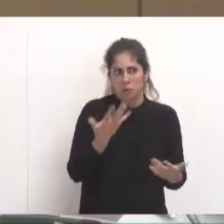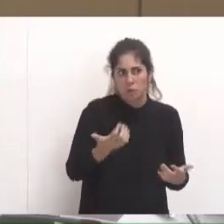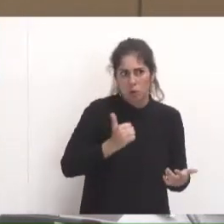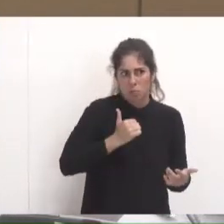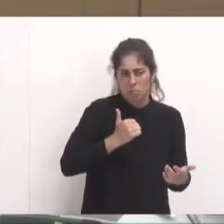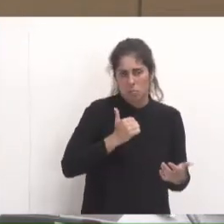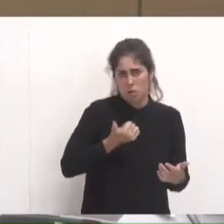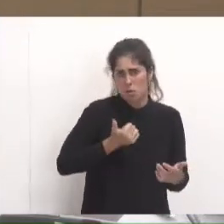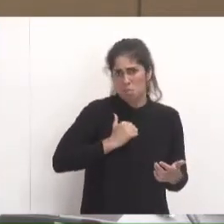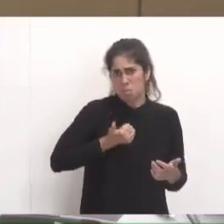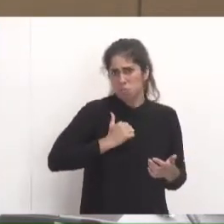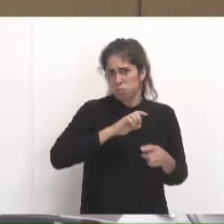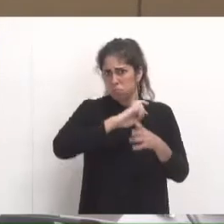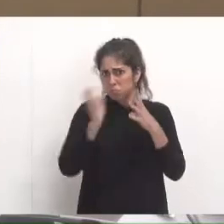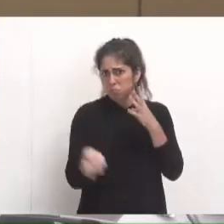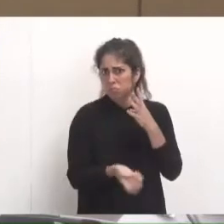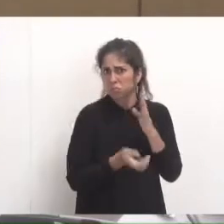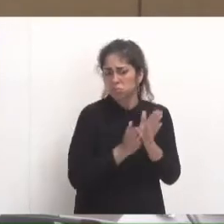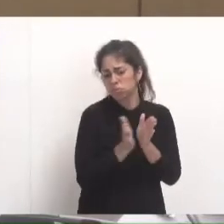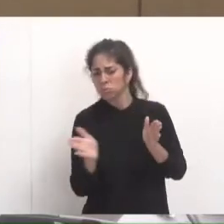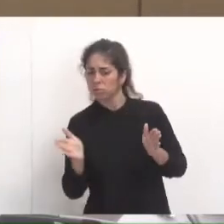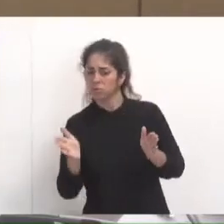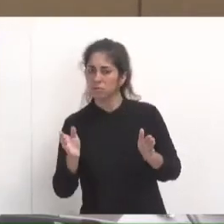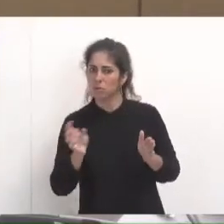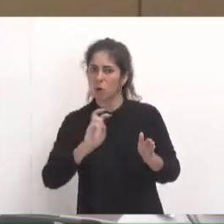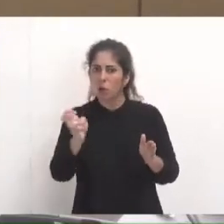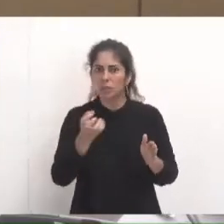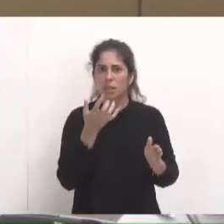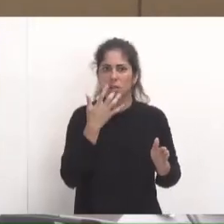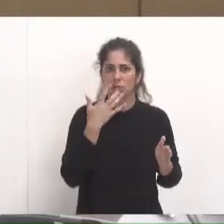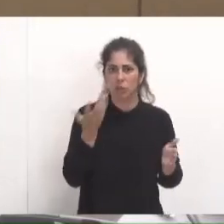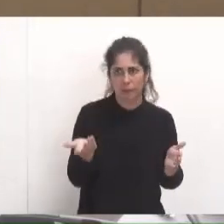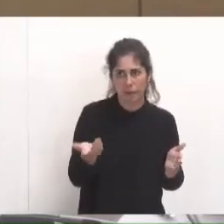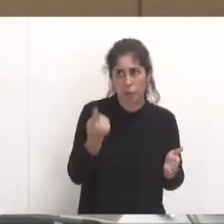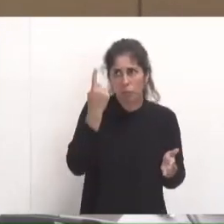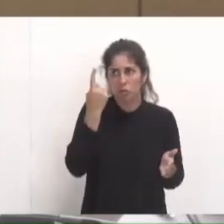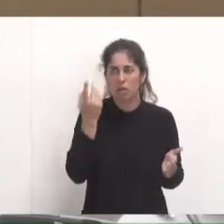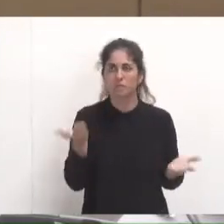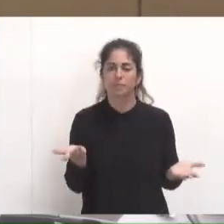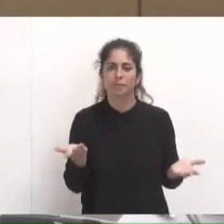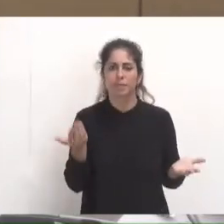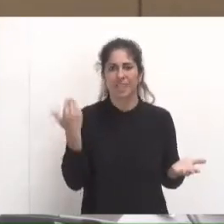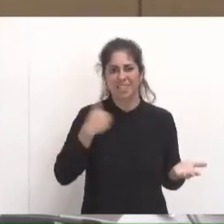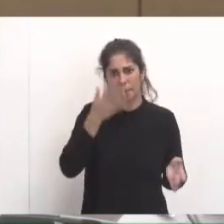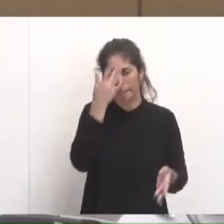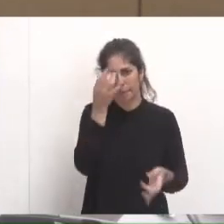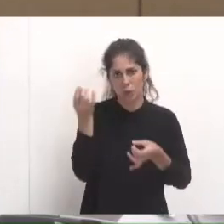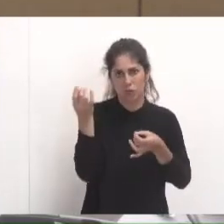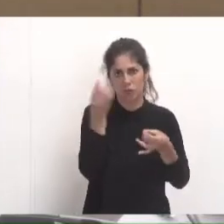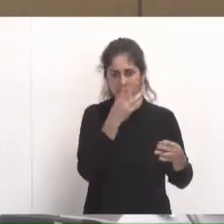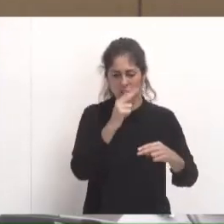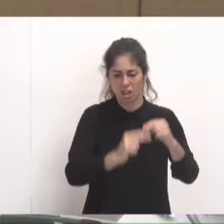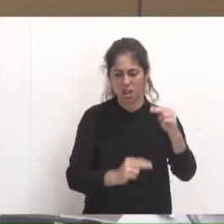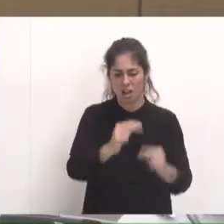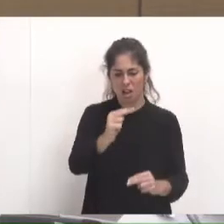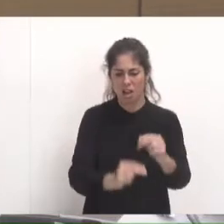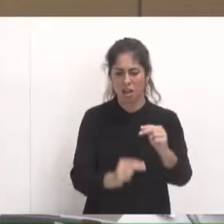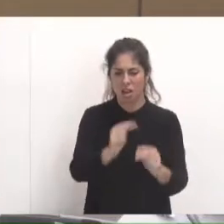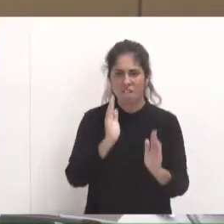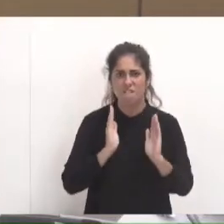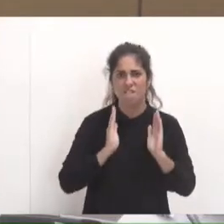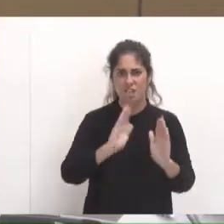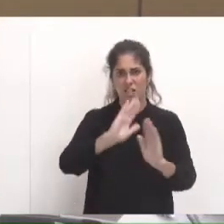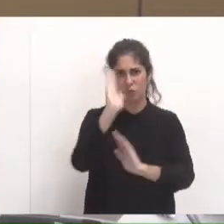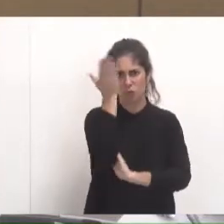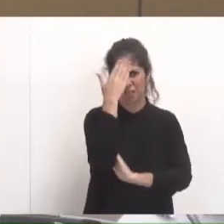posibilidades que pusimos sobre la mesa era que de una vez por todas se construyeran pues, las vías fundamentales y necesarias planificadas